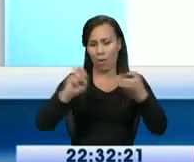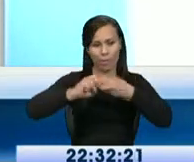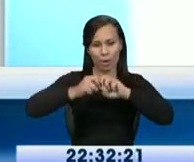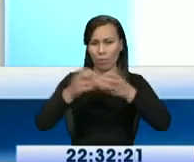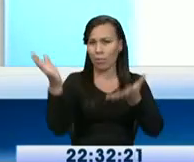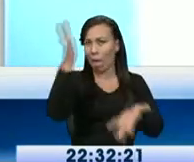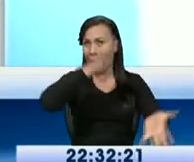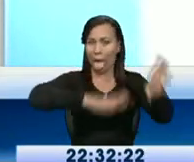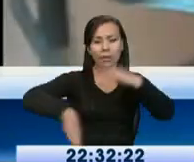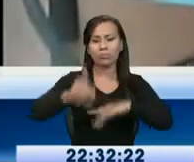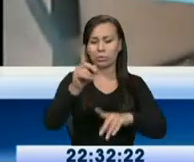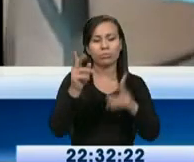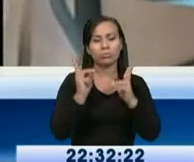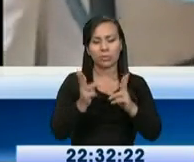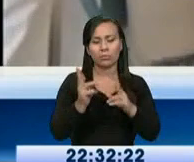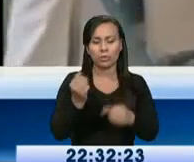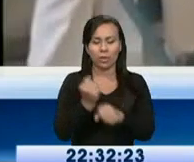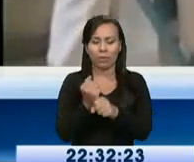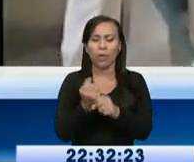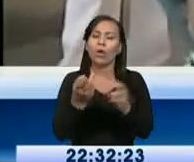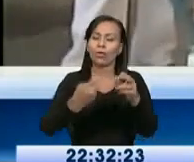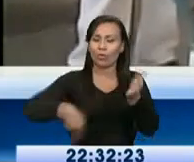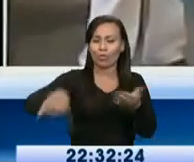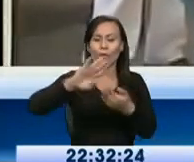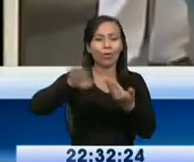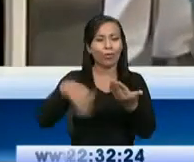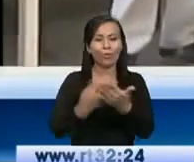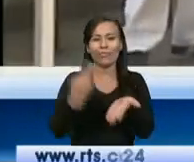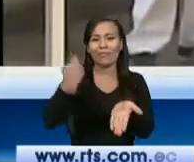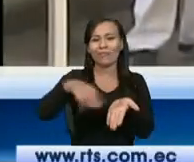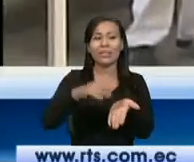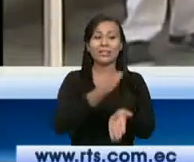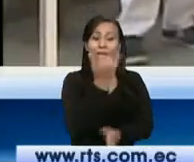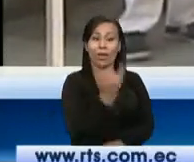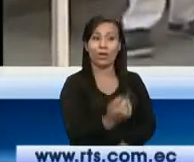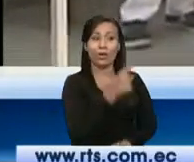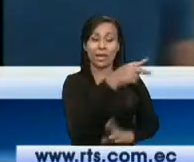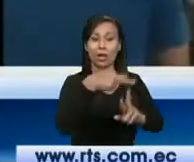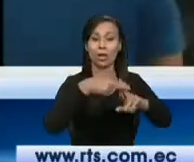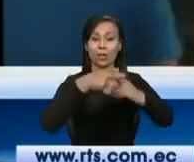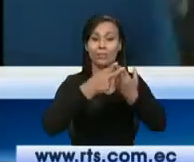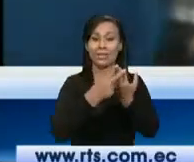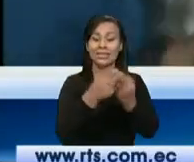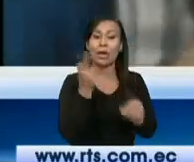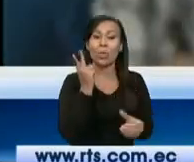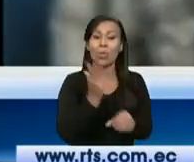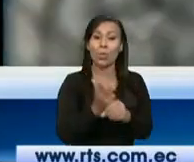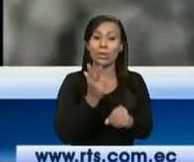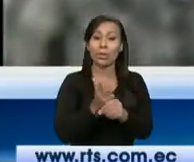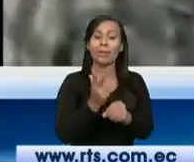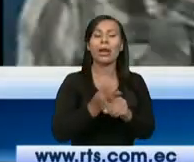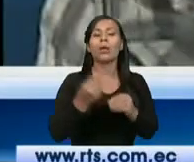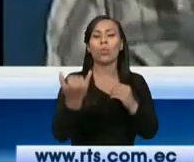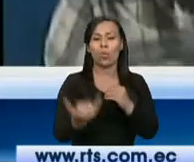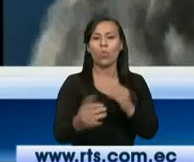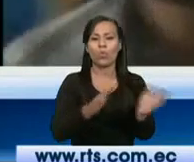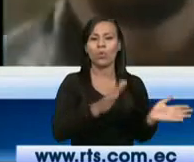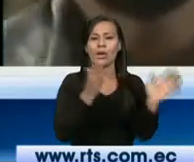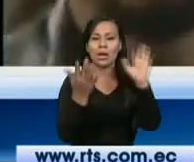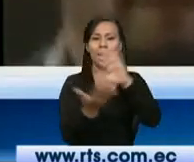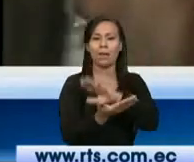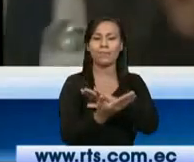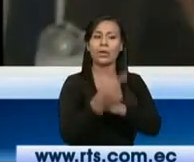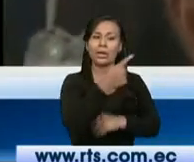y la jornada se convirtió en una verdadera fiesta cívica. Hoy el país inicia a vivir ya esta transición. El presidente electo